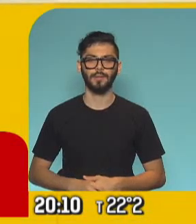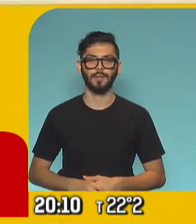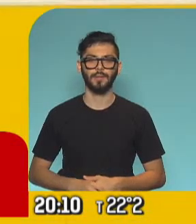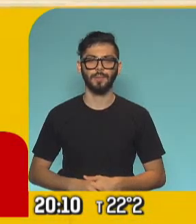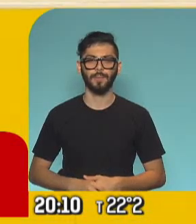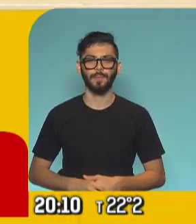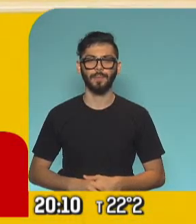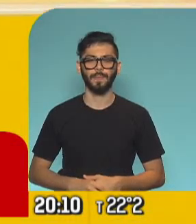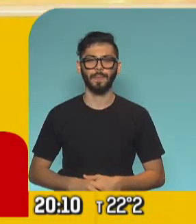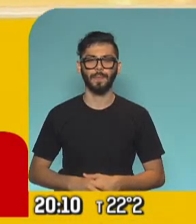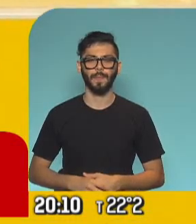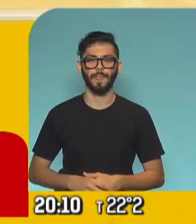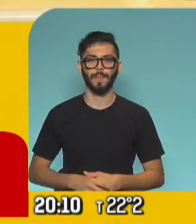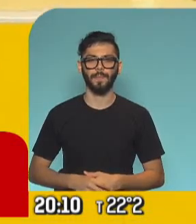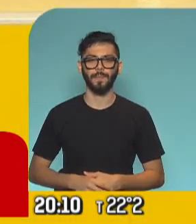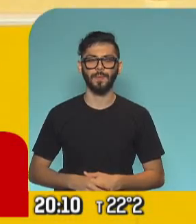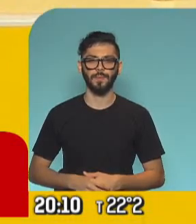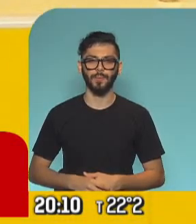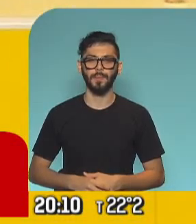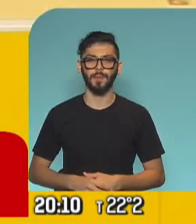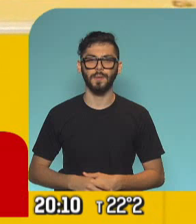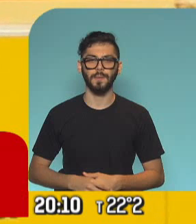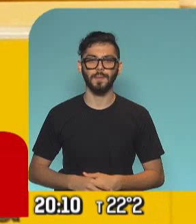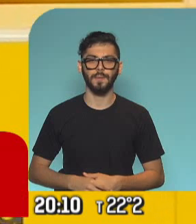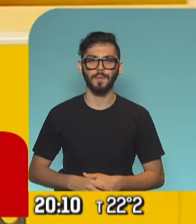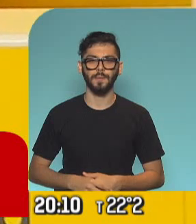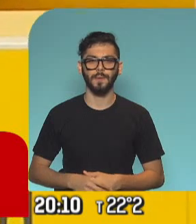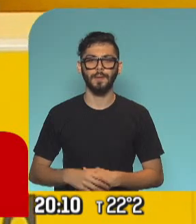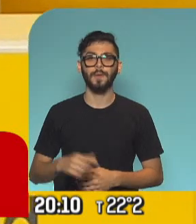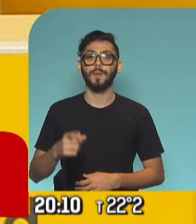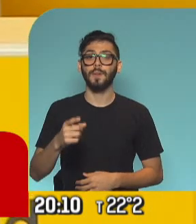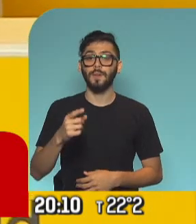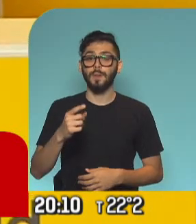Lo que nos ayudan los medios de comunicación, comunicar las medidas,